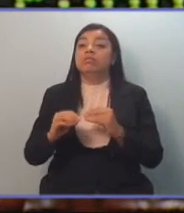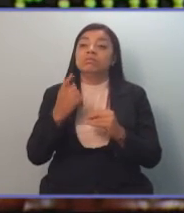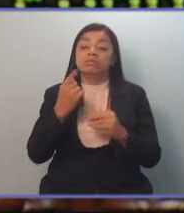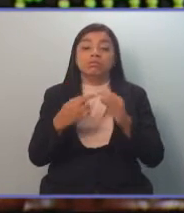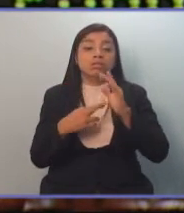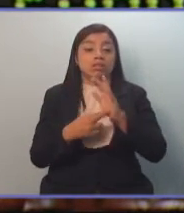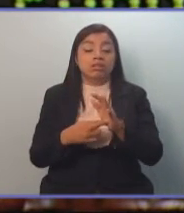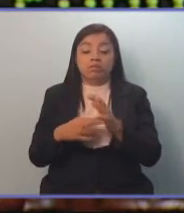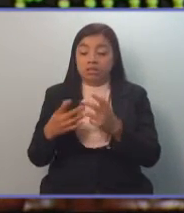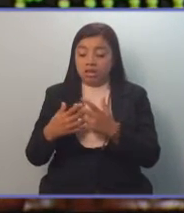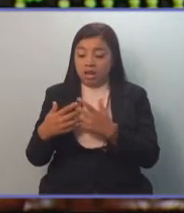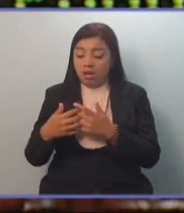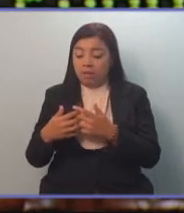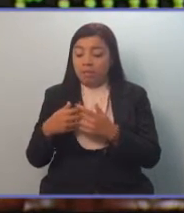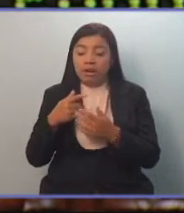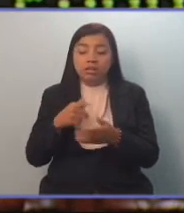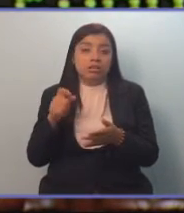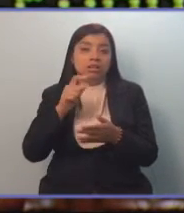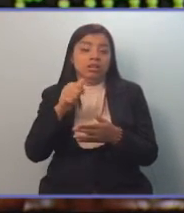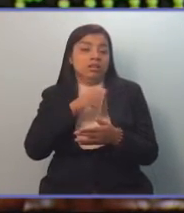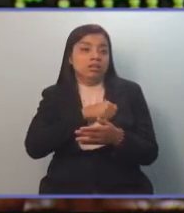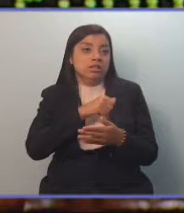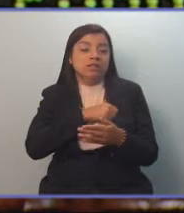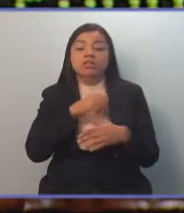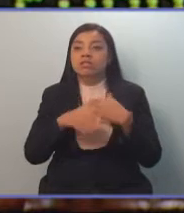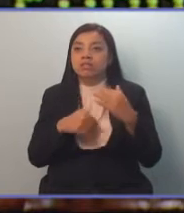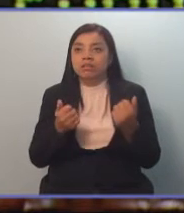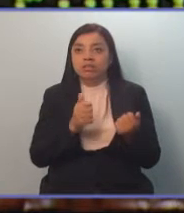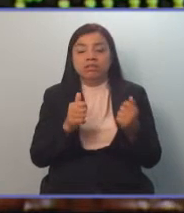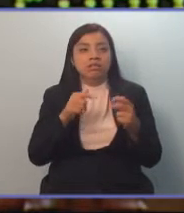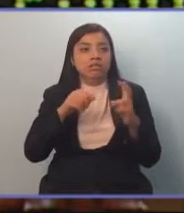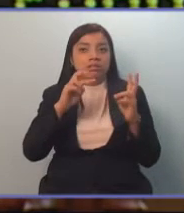de la sociedad o del administrador único de la misma, según